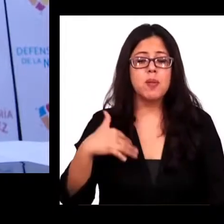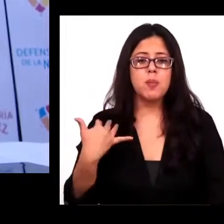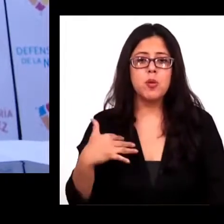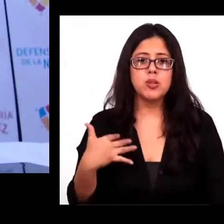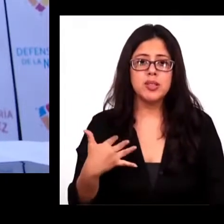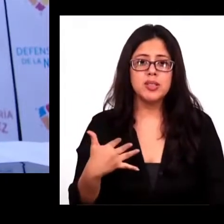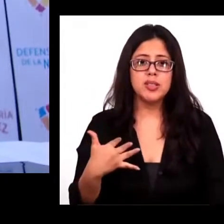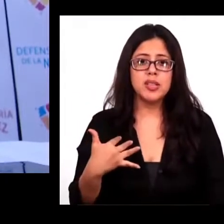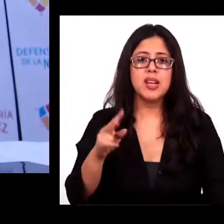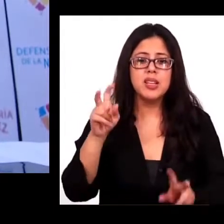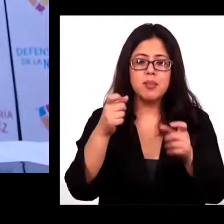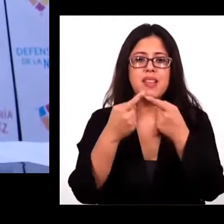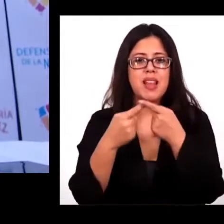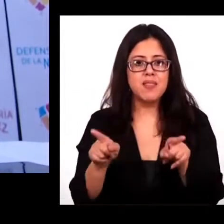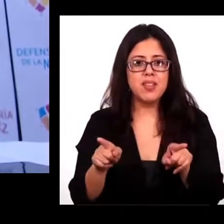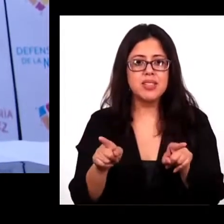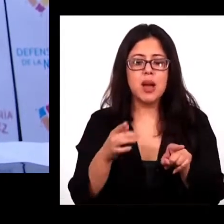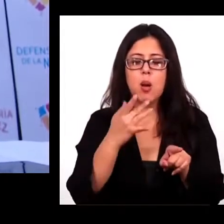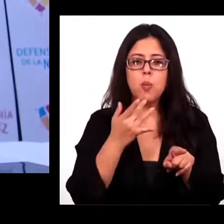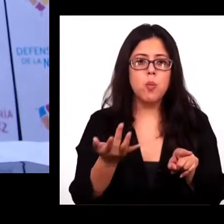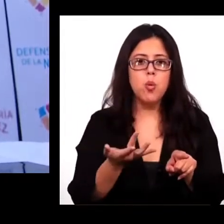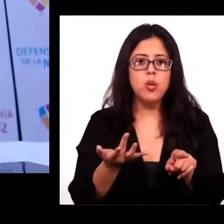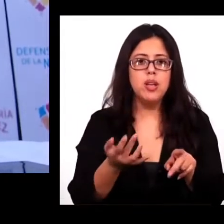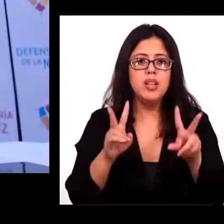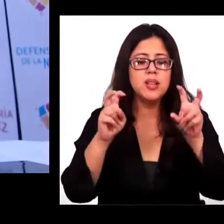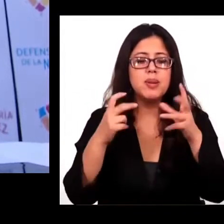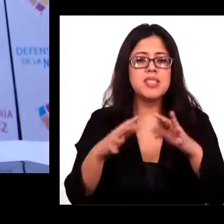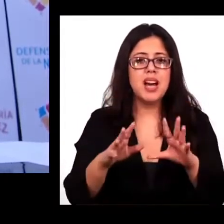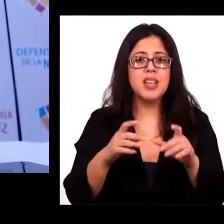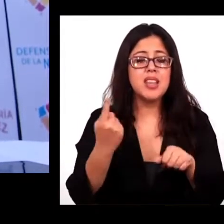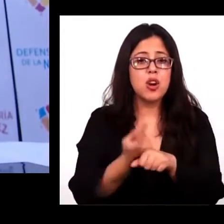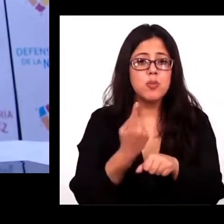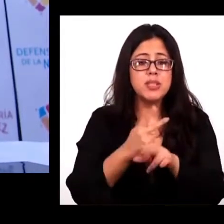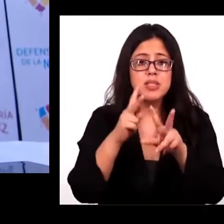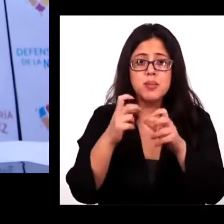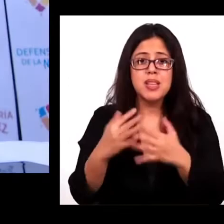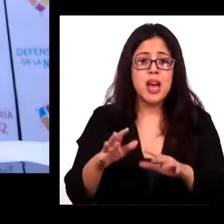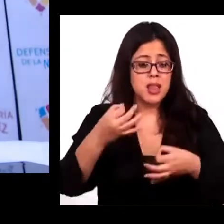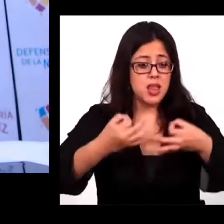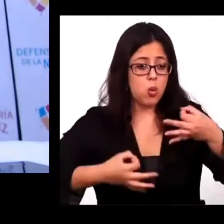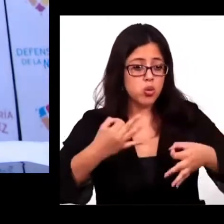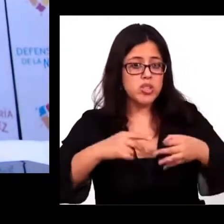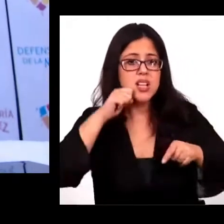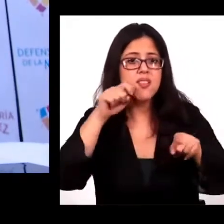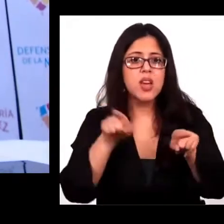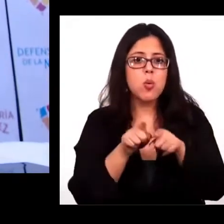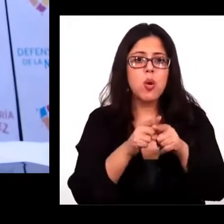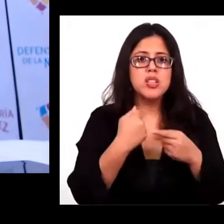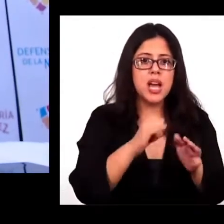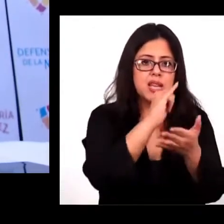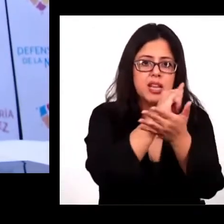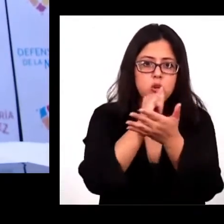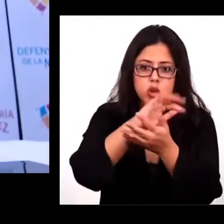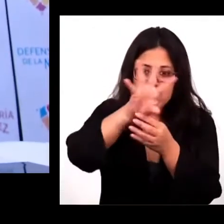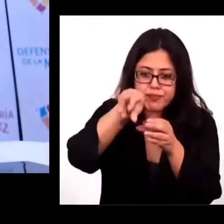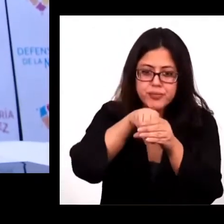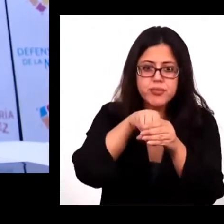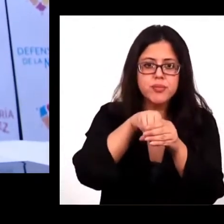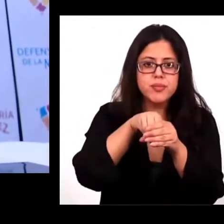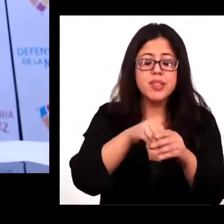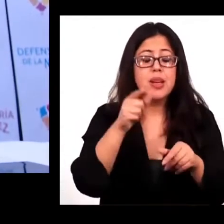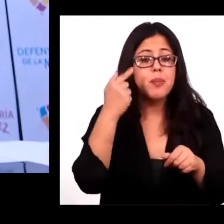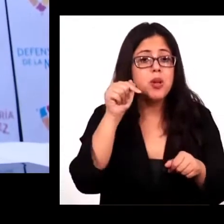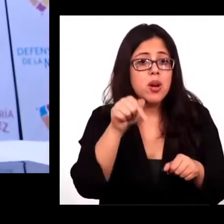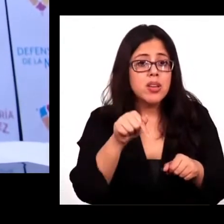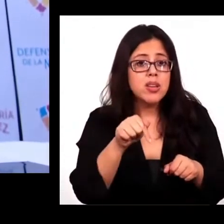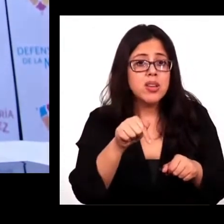esa distinción, porque efectivamente el hablar de justicia puede, en términos genéricos, meter a todas las instituciones en un mismo lugar. Y lo cierto es que acá quienes